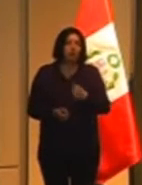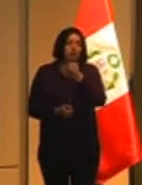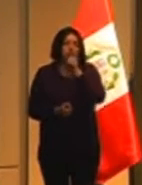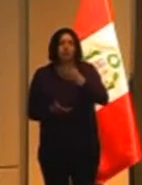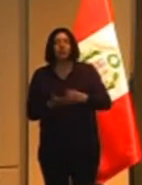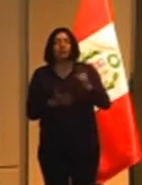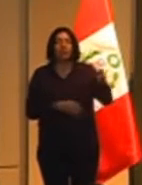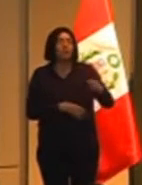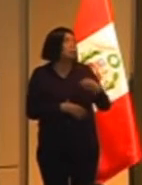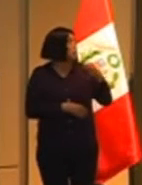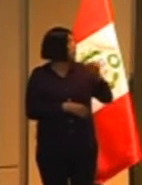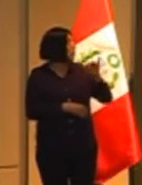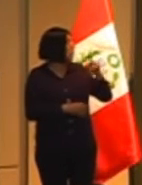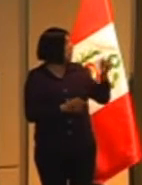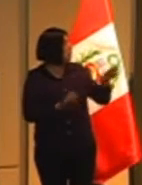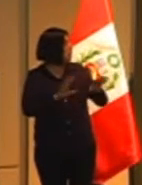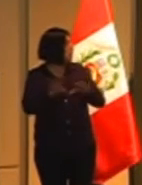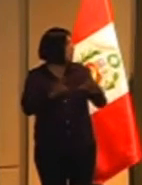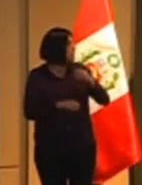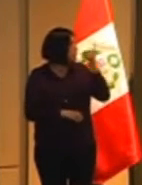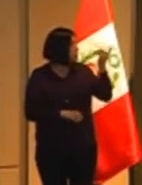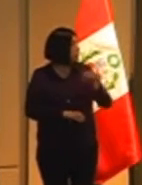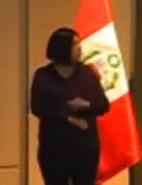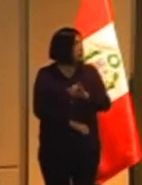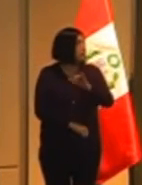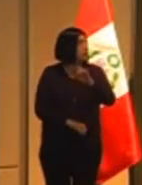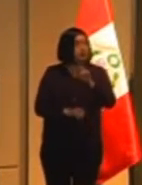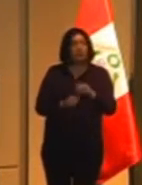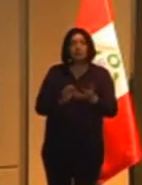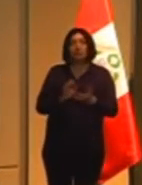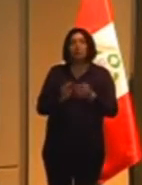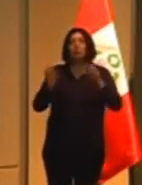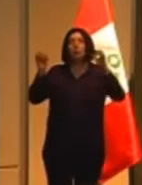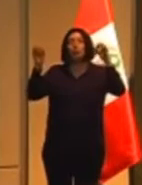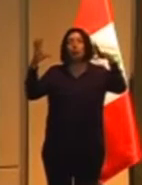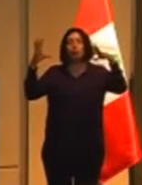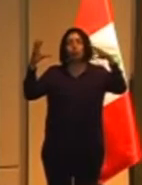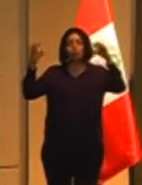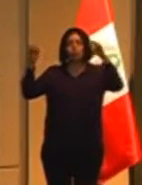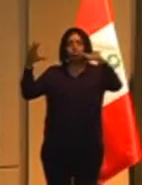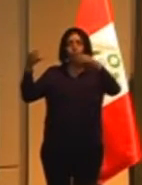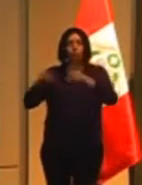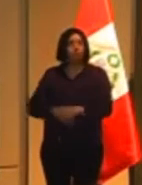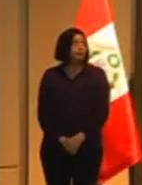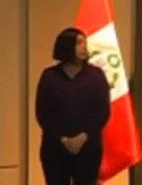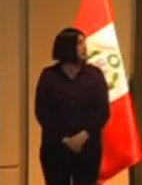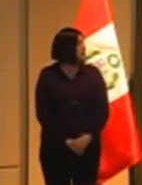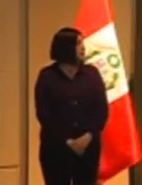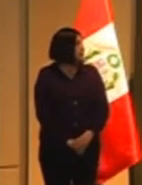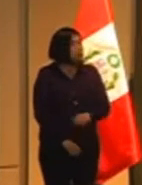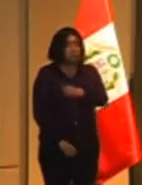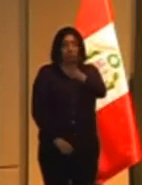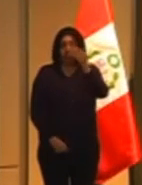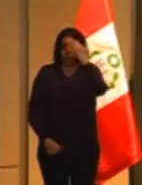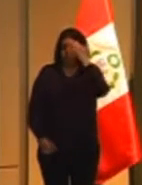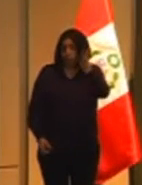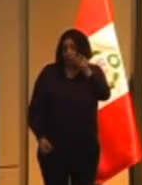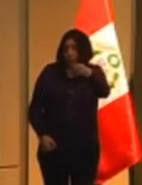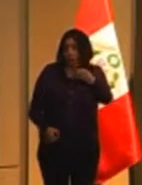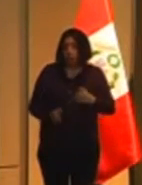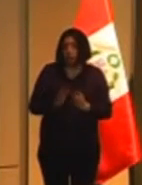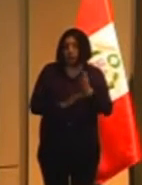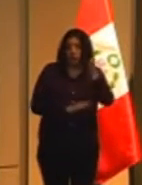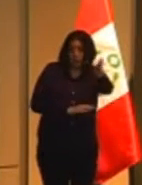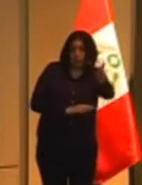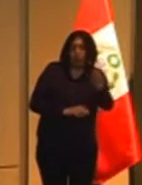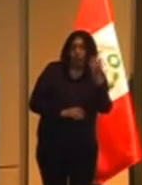un upgrade muy interesante. Le pusimos luz. No sé si ustedes han pasado por ahí o han